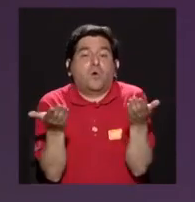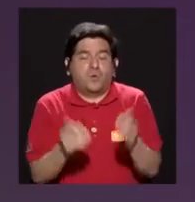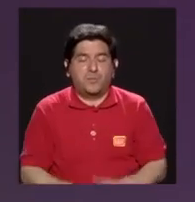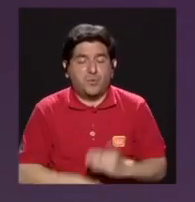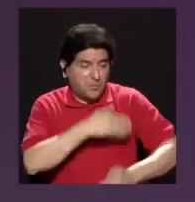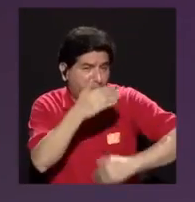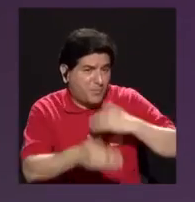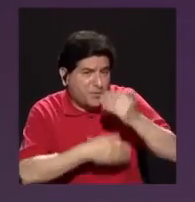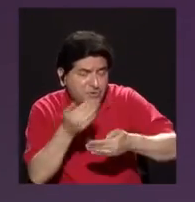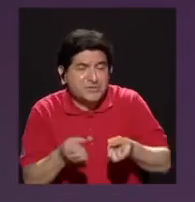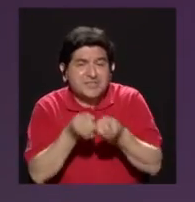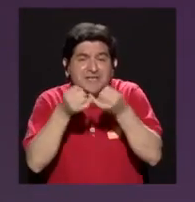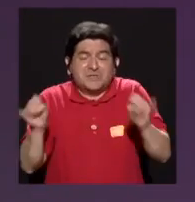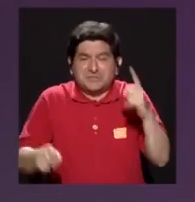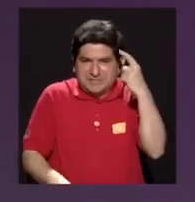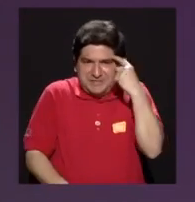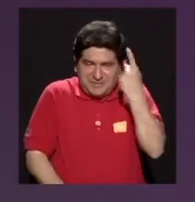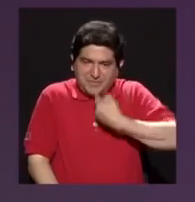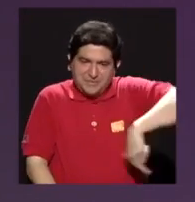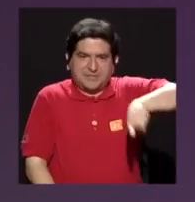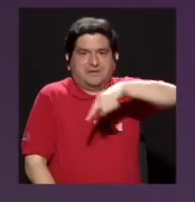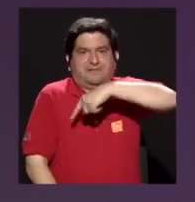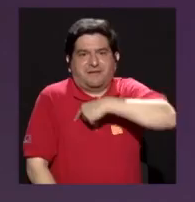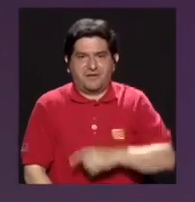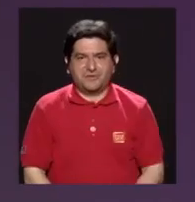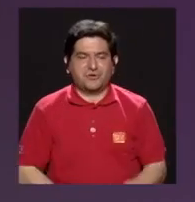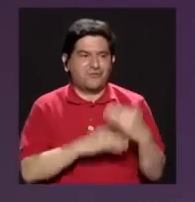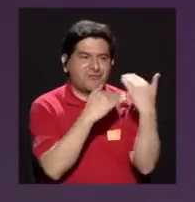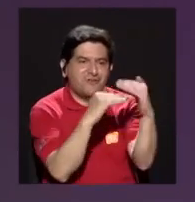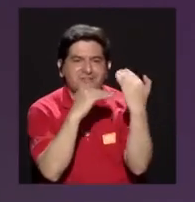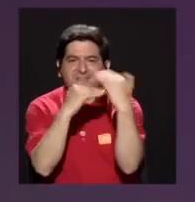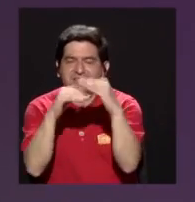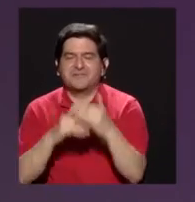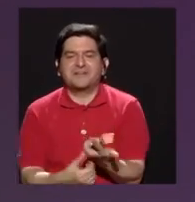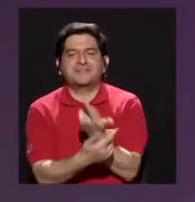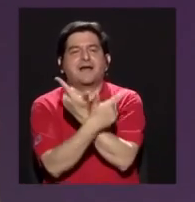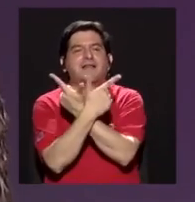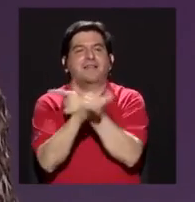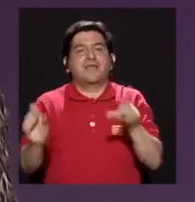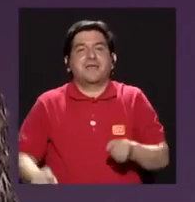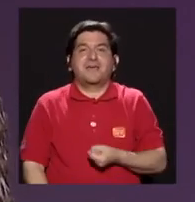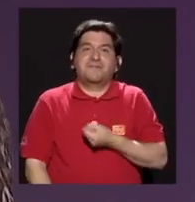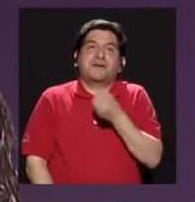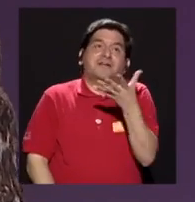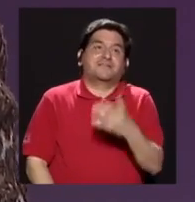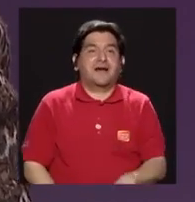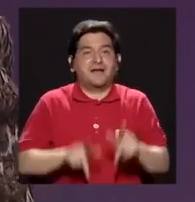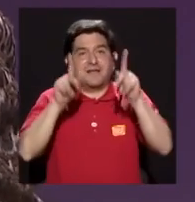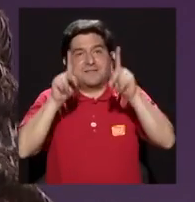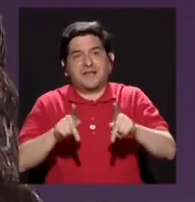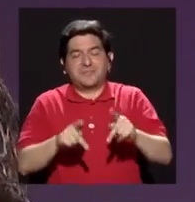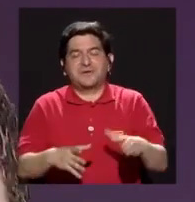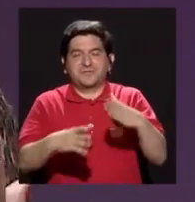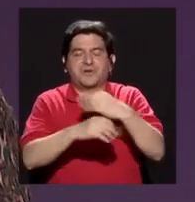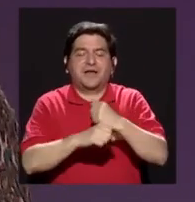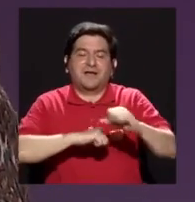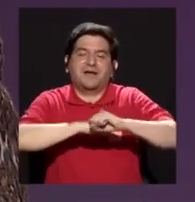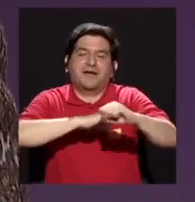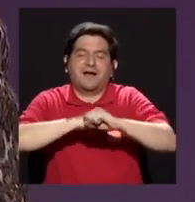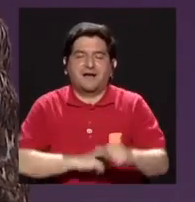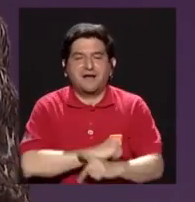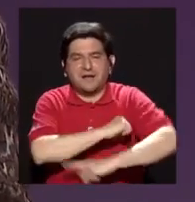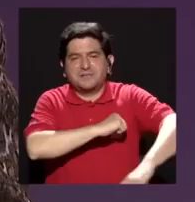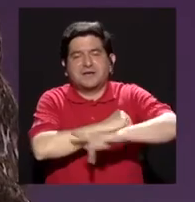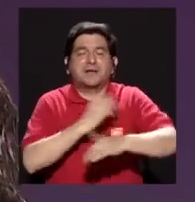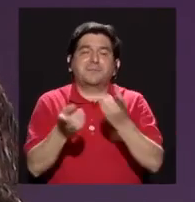proceso sin que piensen que vamos a limitar la libertad de expresión del anunciante que el país es